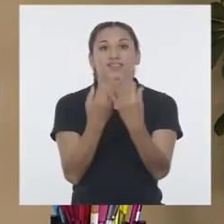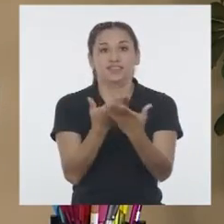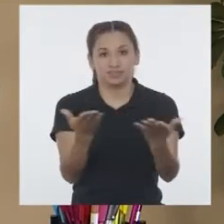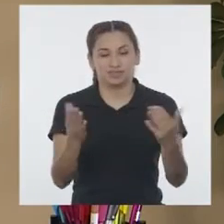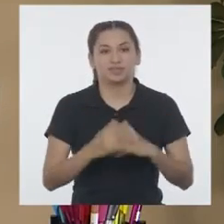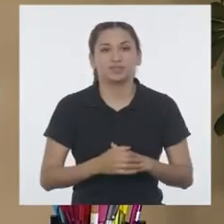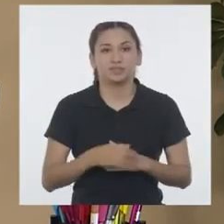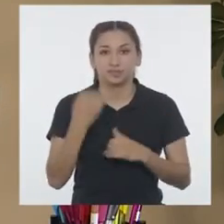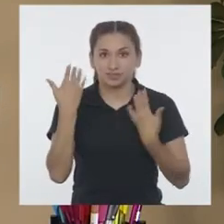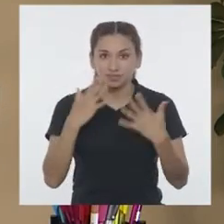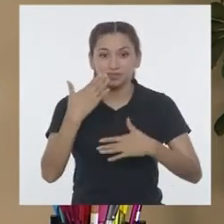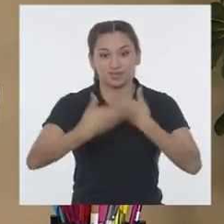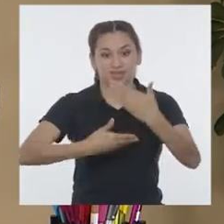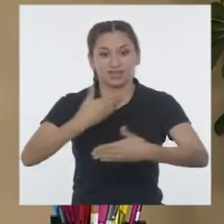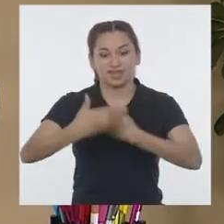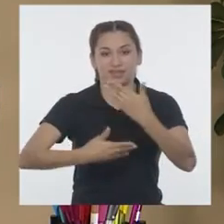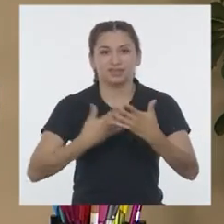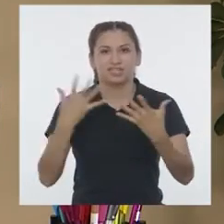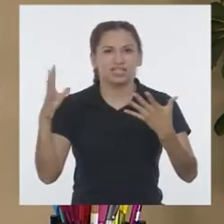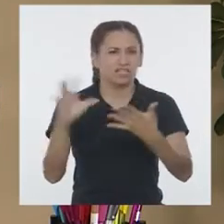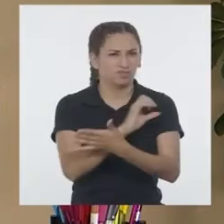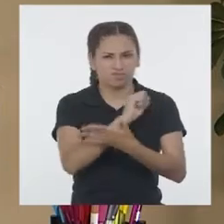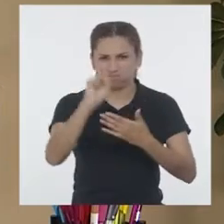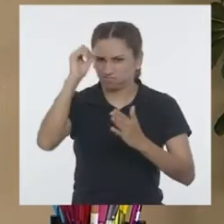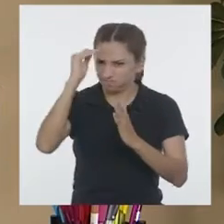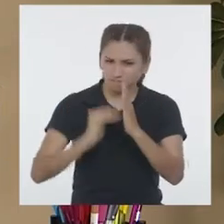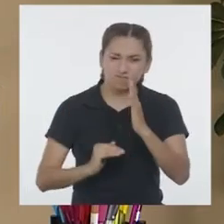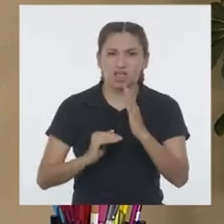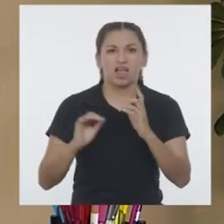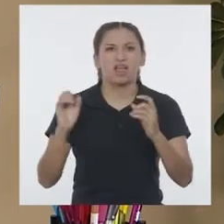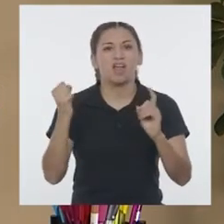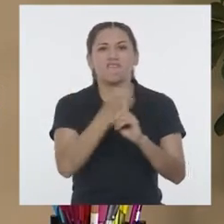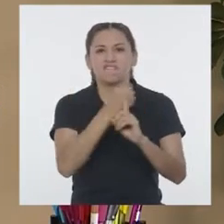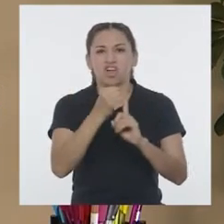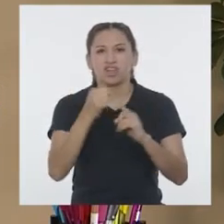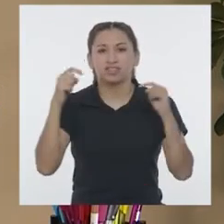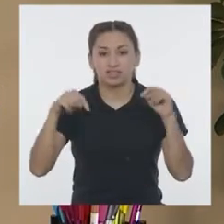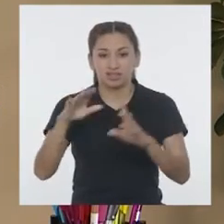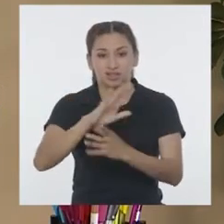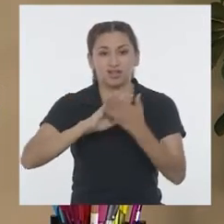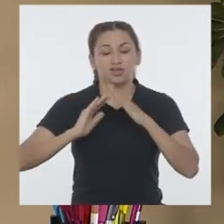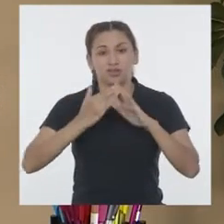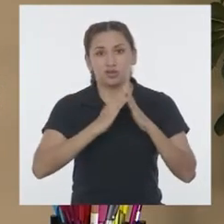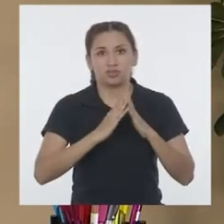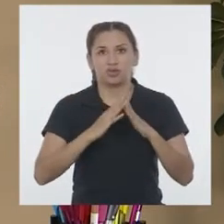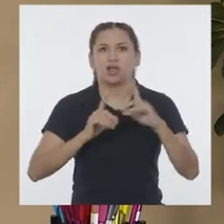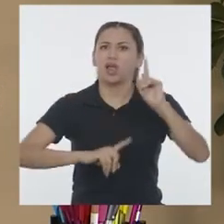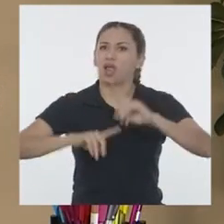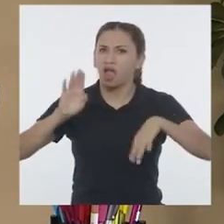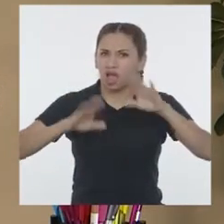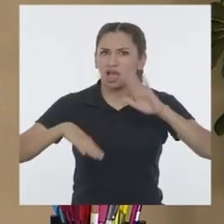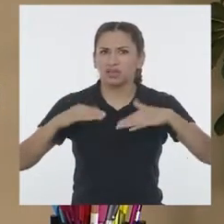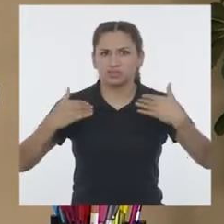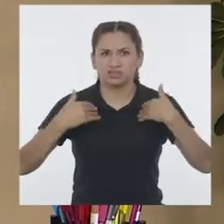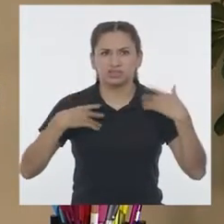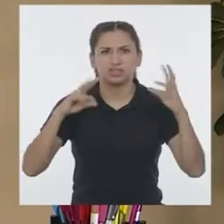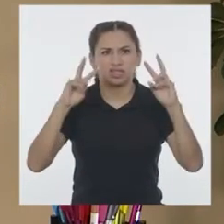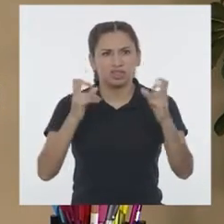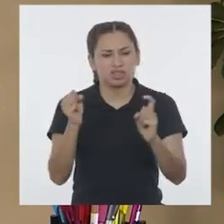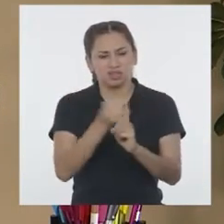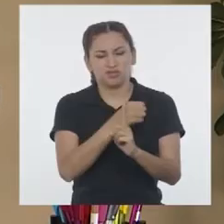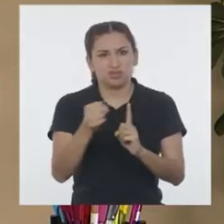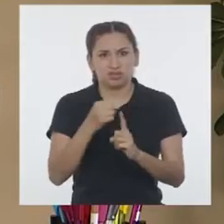Familias, pese a que hemos avanzado para erradicar la violencia en nuestra sociedad, aún se mantienen muchas formas de